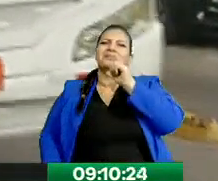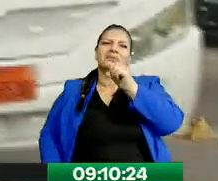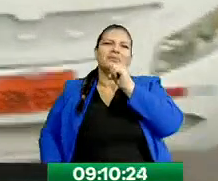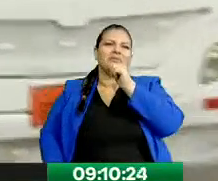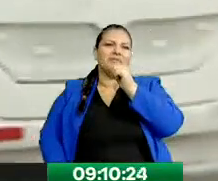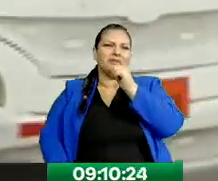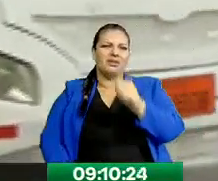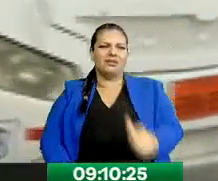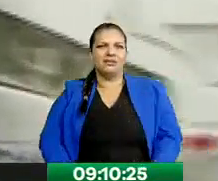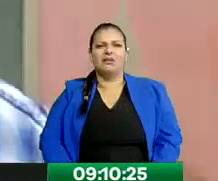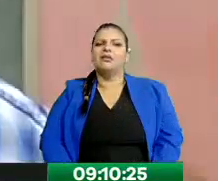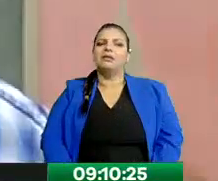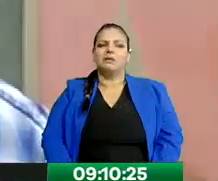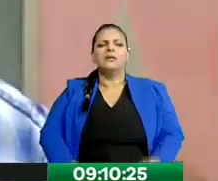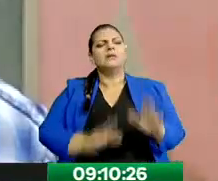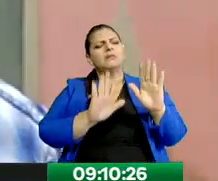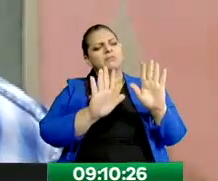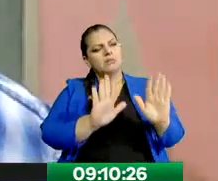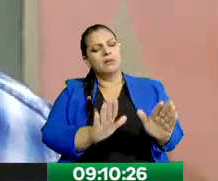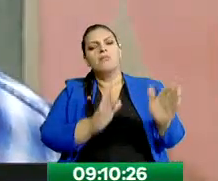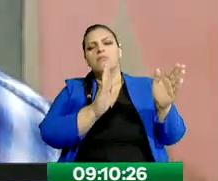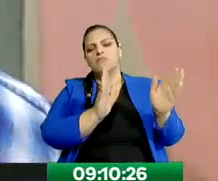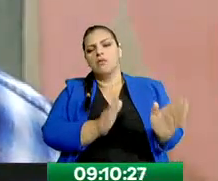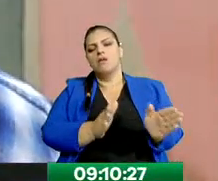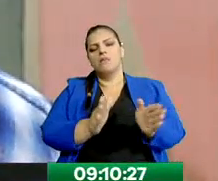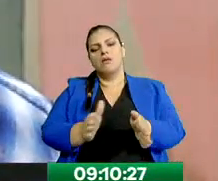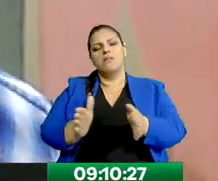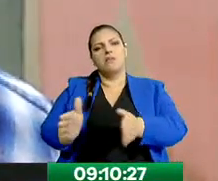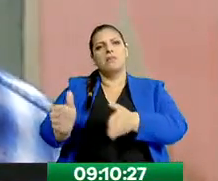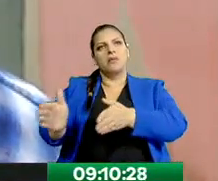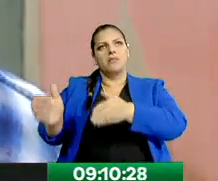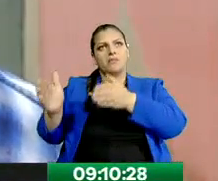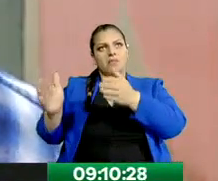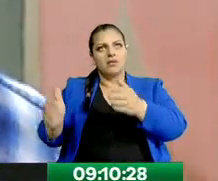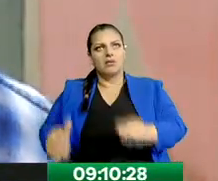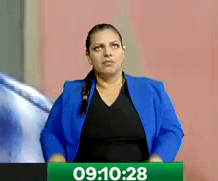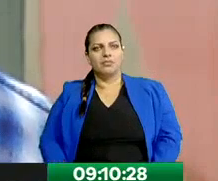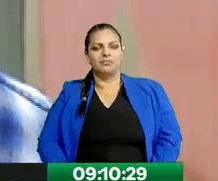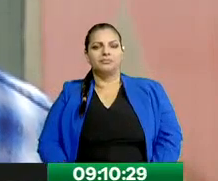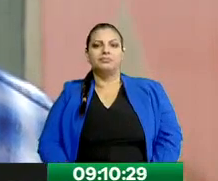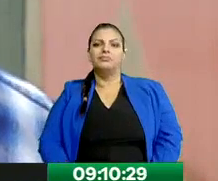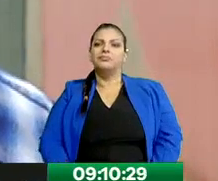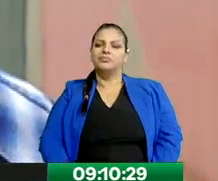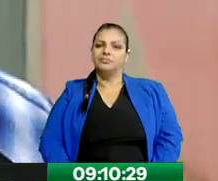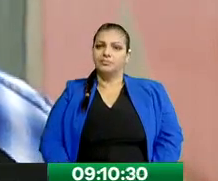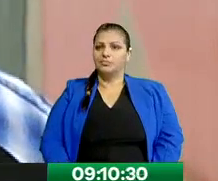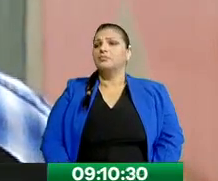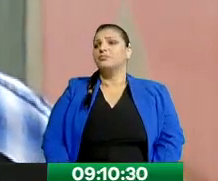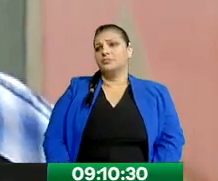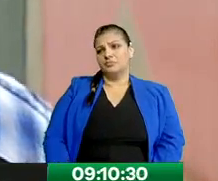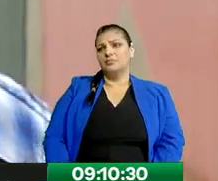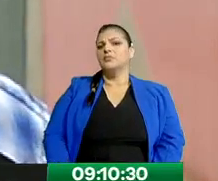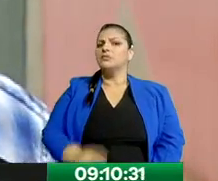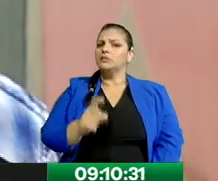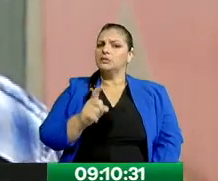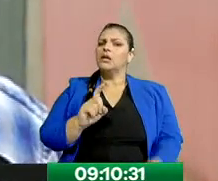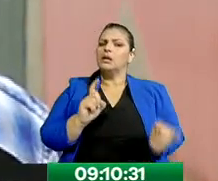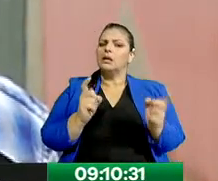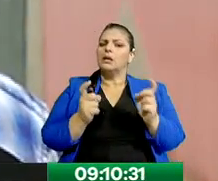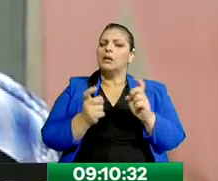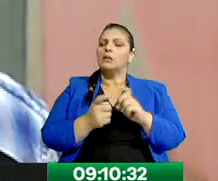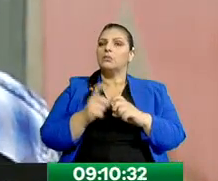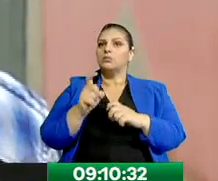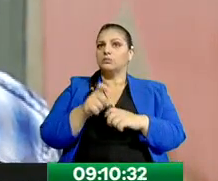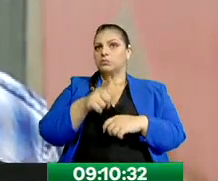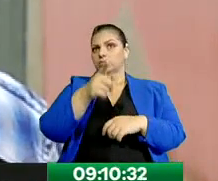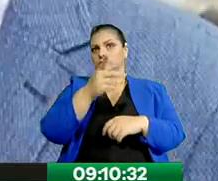se ha comenzado a implementar y va a tener que seguir hacer un seguimiento, ¿no? Para cubrir con todas las expectativas que tenemos, pero para eso también ha habido que hacer ciertos cambios, porque el sector de